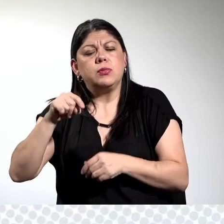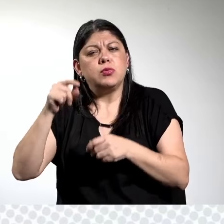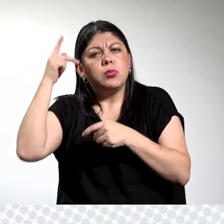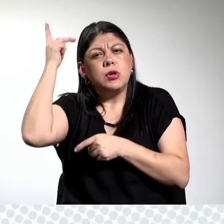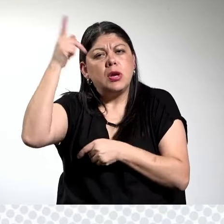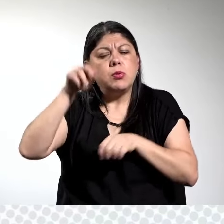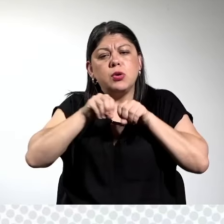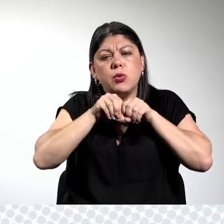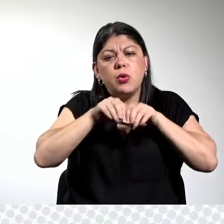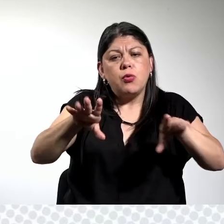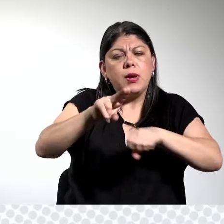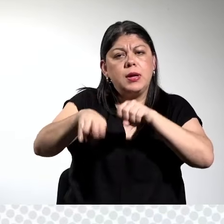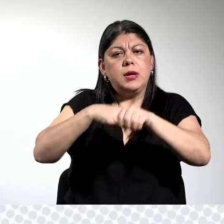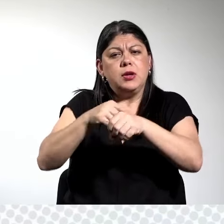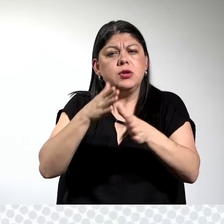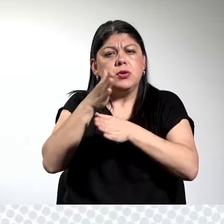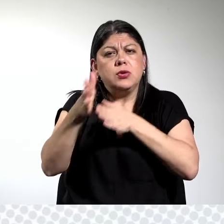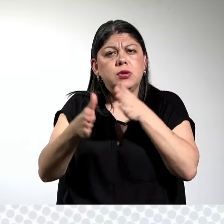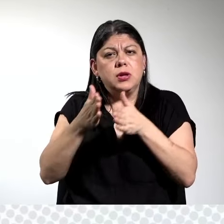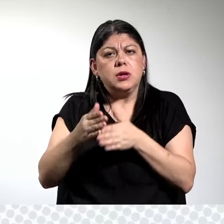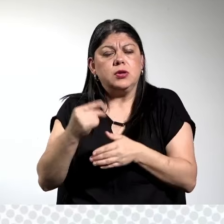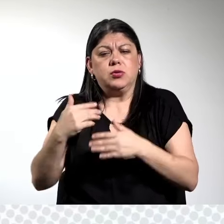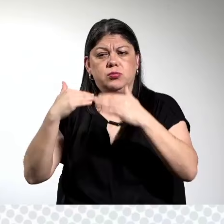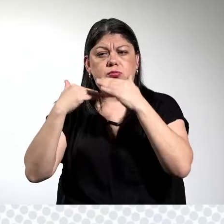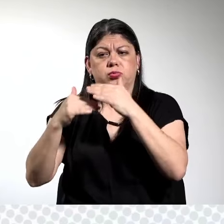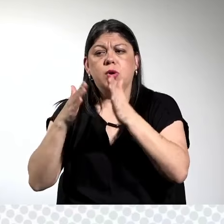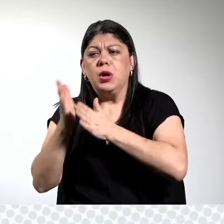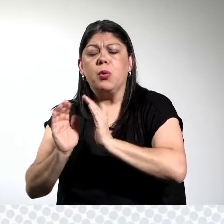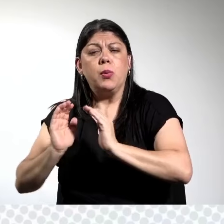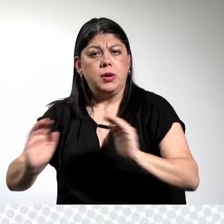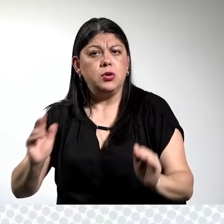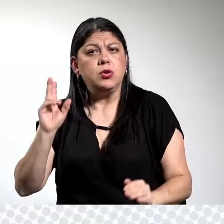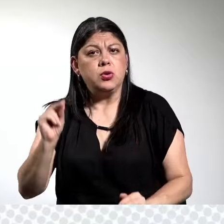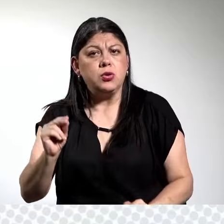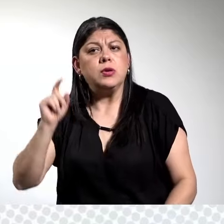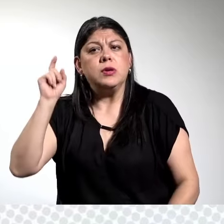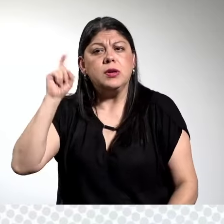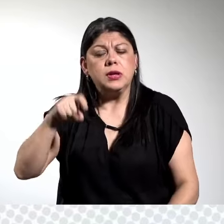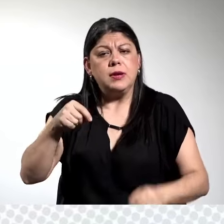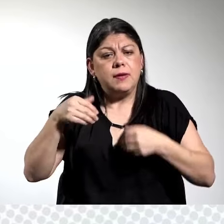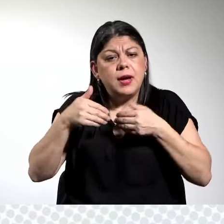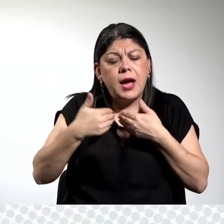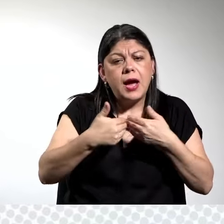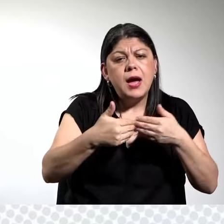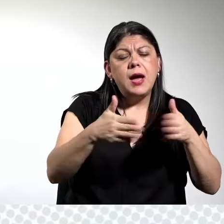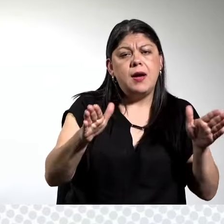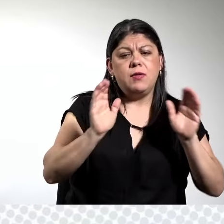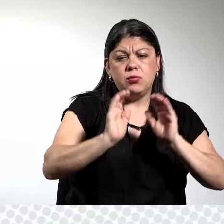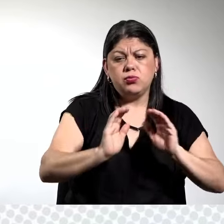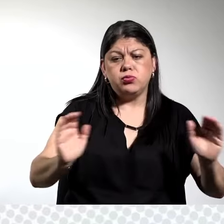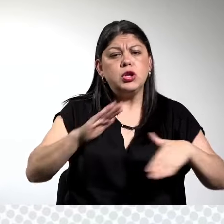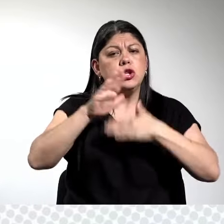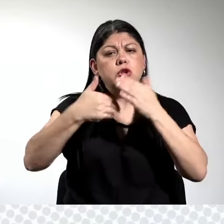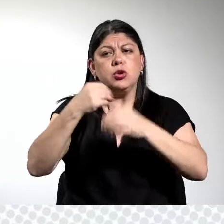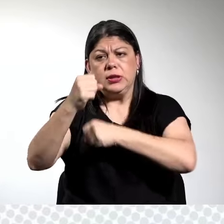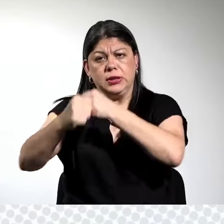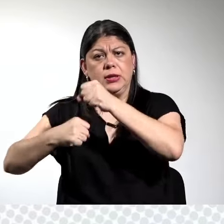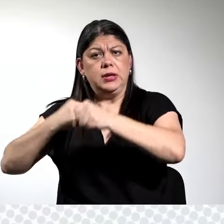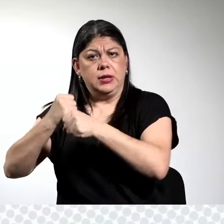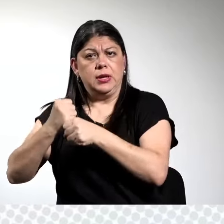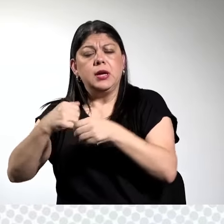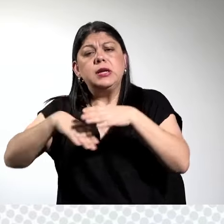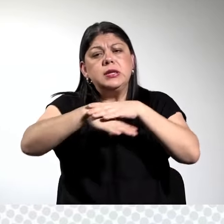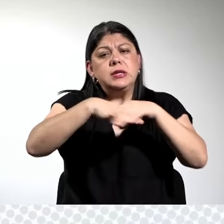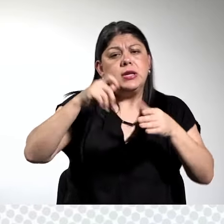de una red nacional de cuidado. Esta red nacional de cuidado no se puede limitar a cuidar chiquitos. Tiene que ir a guarderías en todas las edades que permitan que si salen